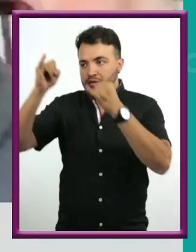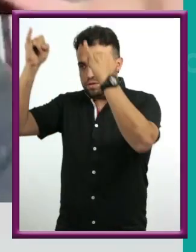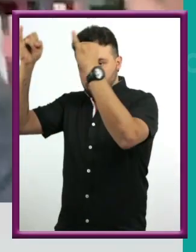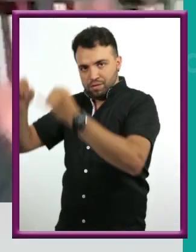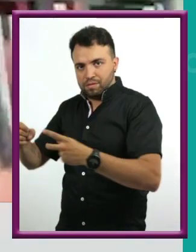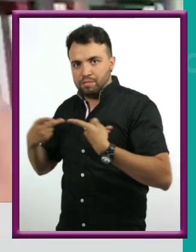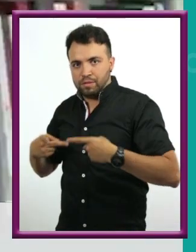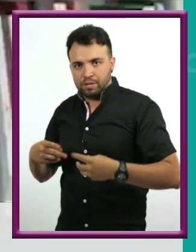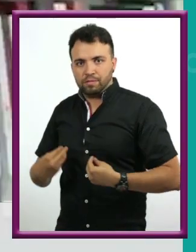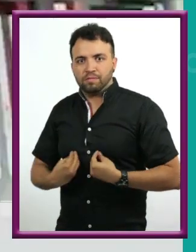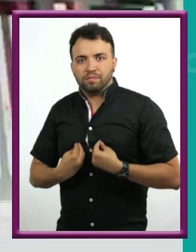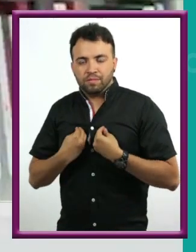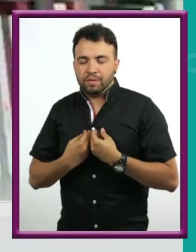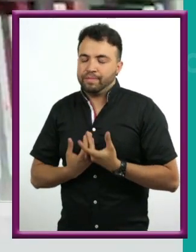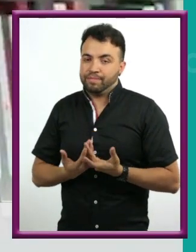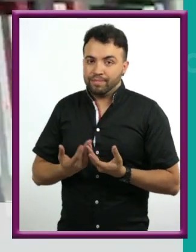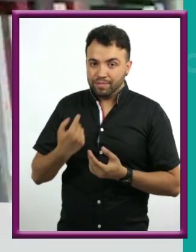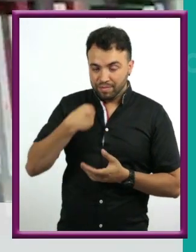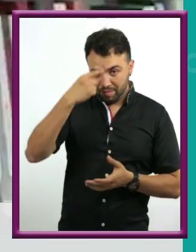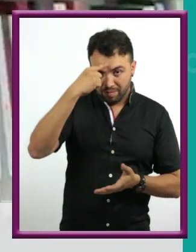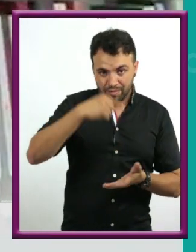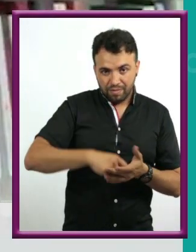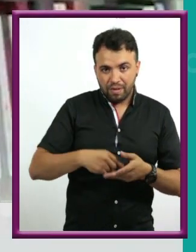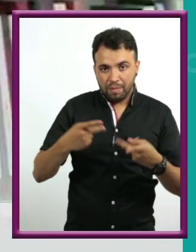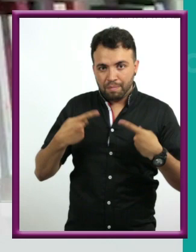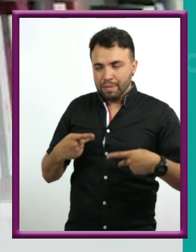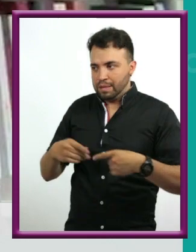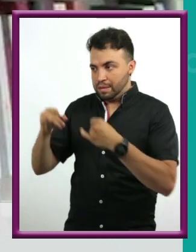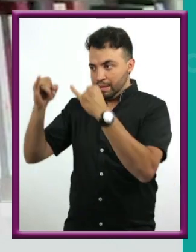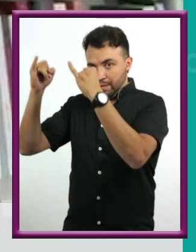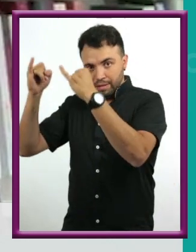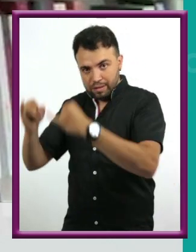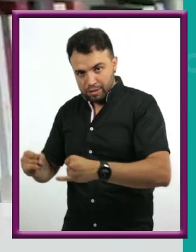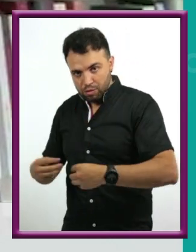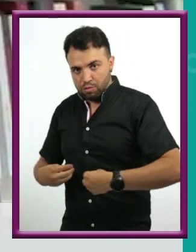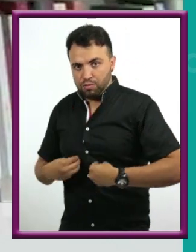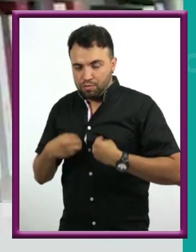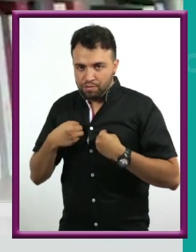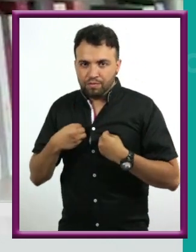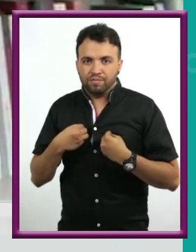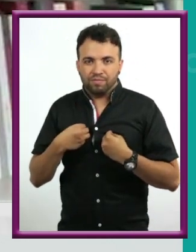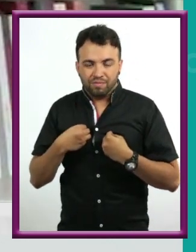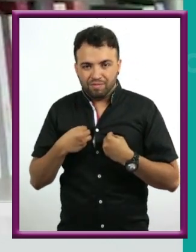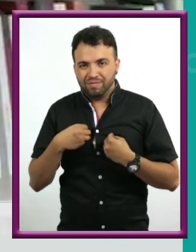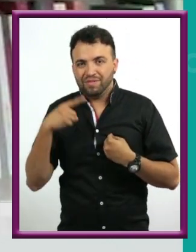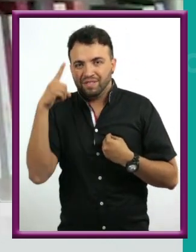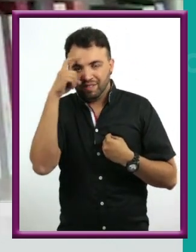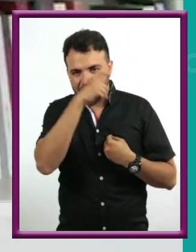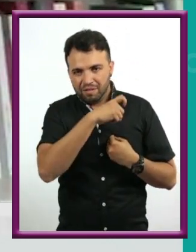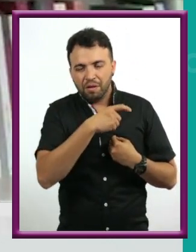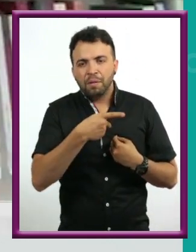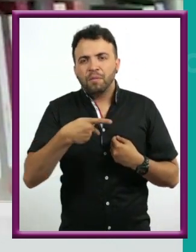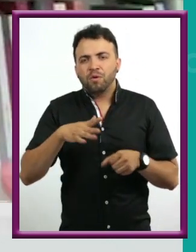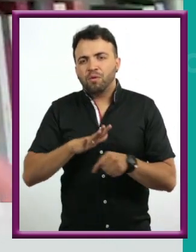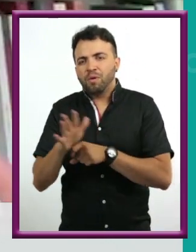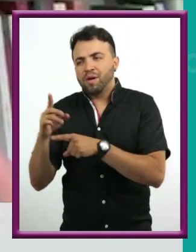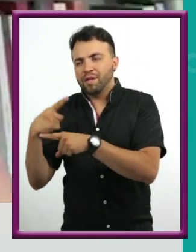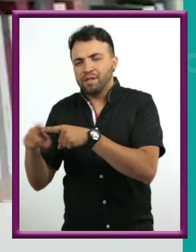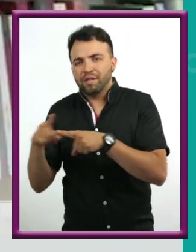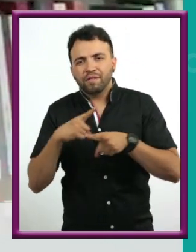Bueno, el ser humano es complejísimo, ¿no? Pero yo creo que la única diferencia es que en el